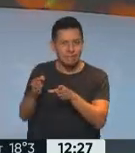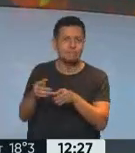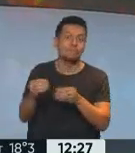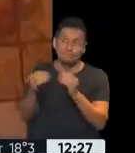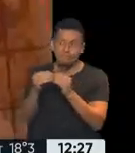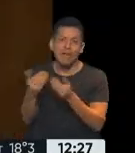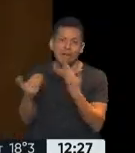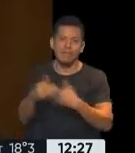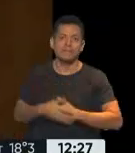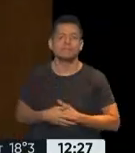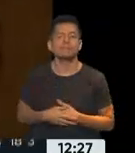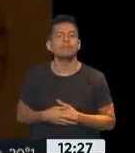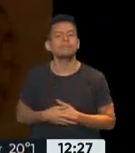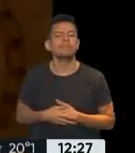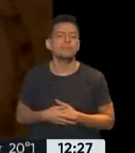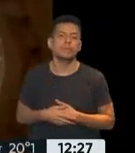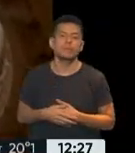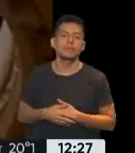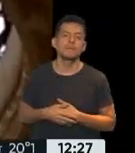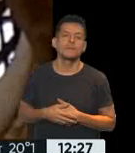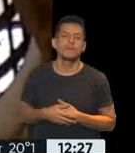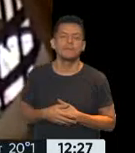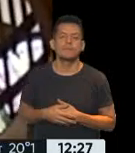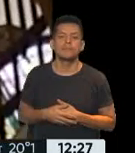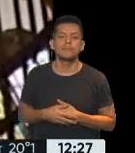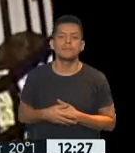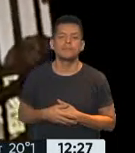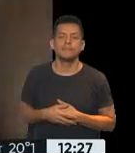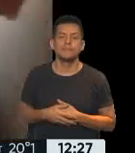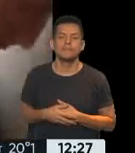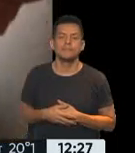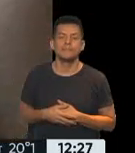banda. No, pero nos están matando a todos.